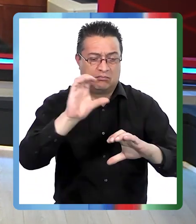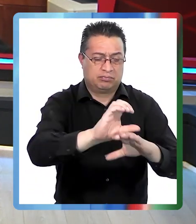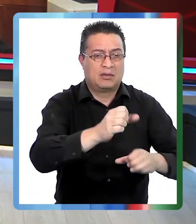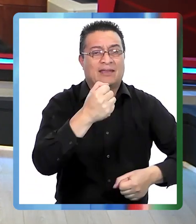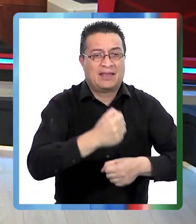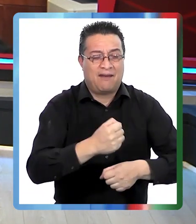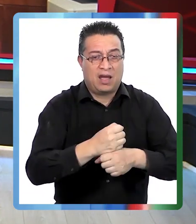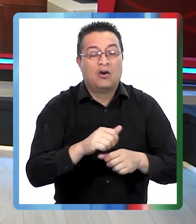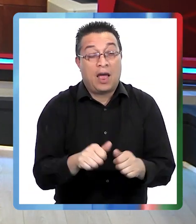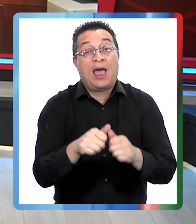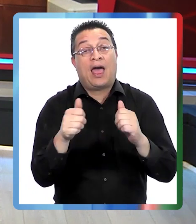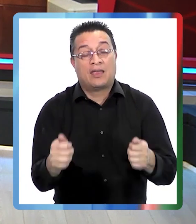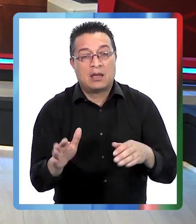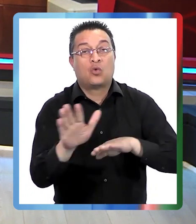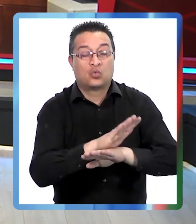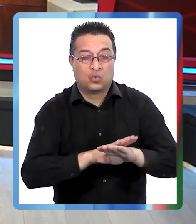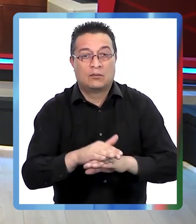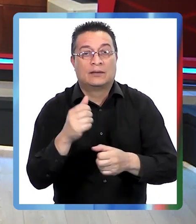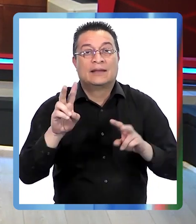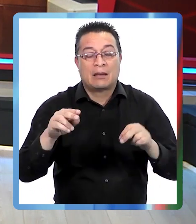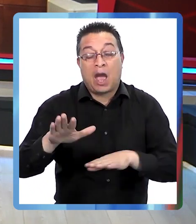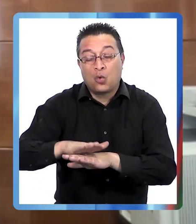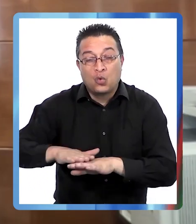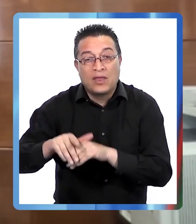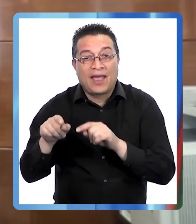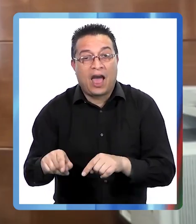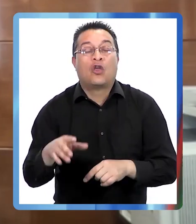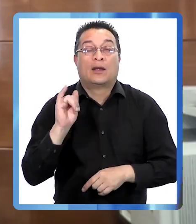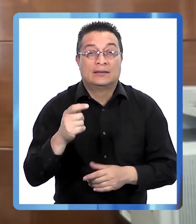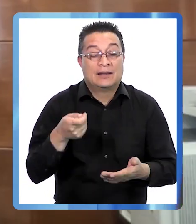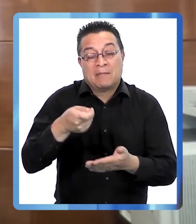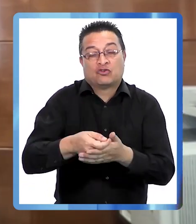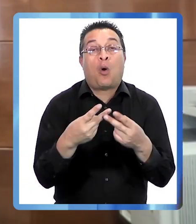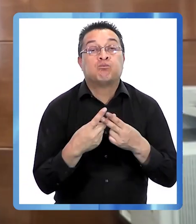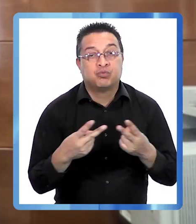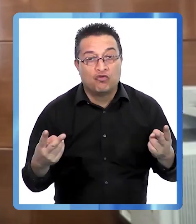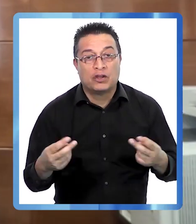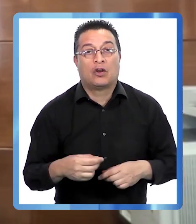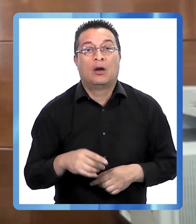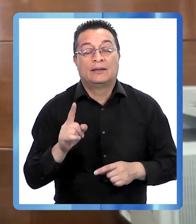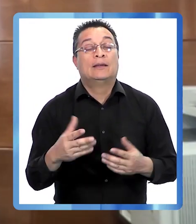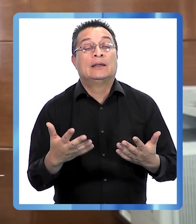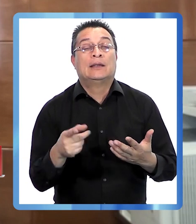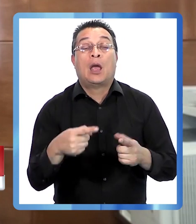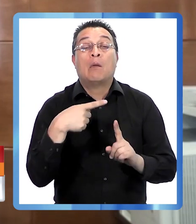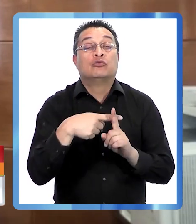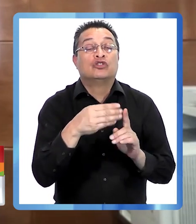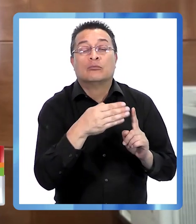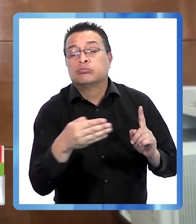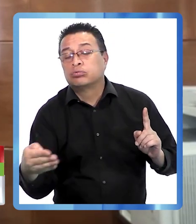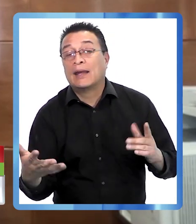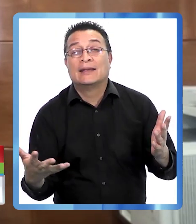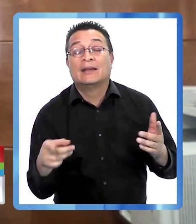al empleo, aborda además también protección en la tarea de cuidados, aborda además inversión pública, y lo que va generando